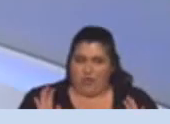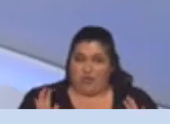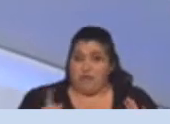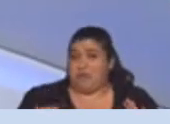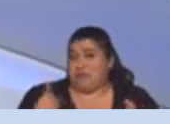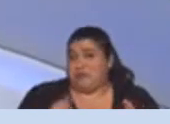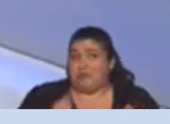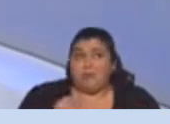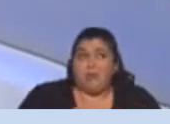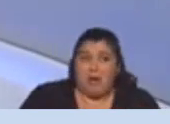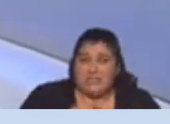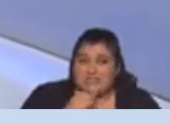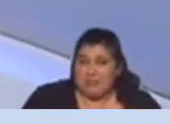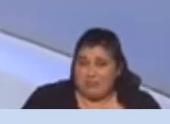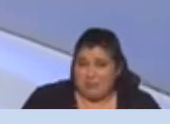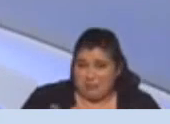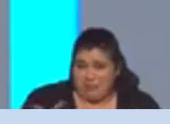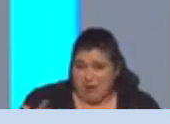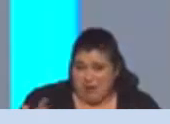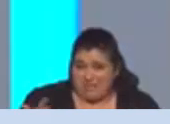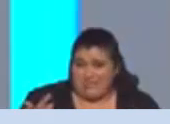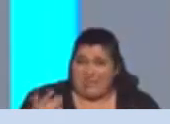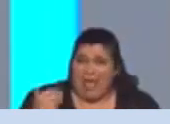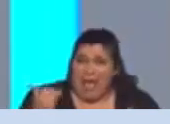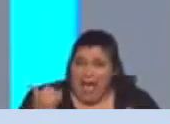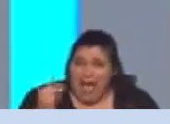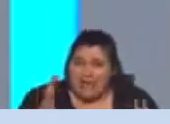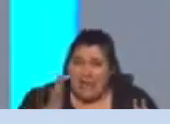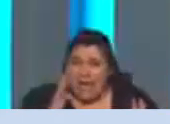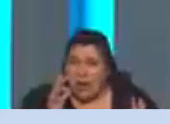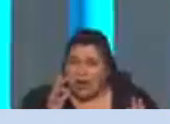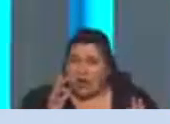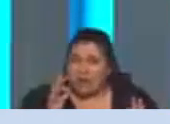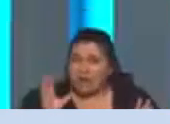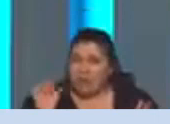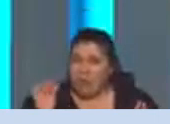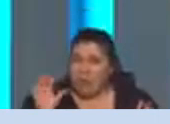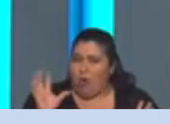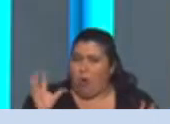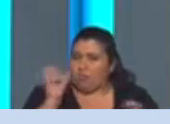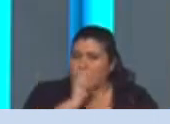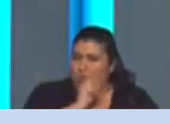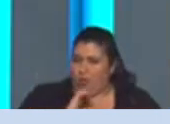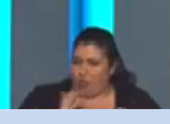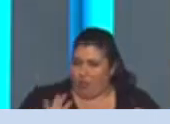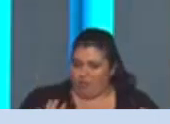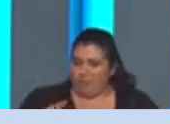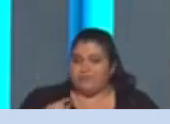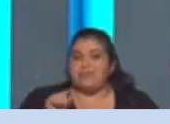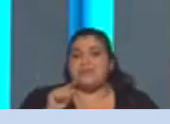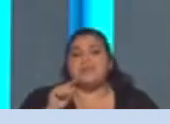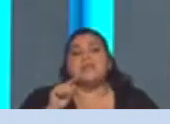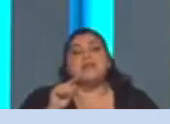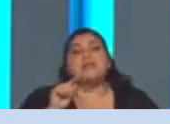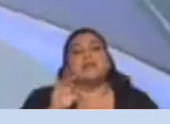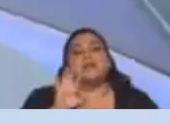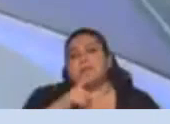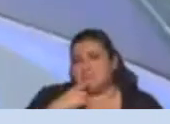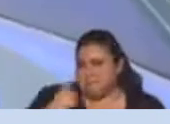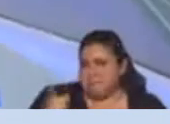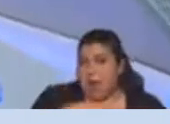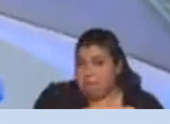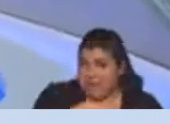nosotros es hay mucho de misterioso en lo de much los empresarios también poniendo huevos en todas las canastas no sabiendo